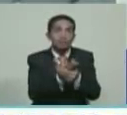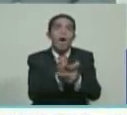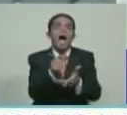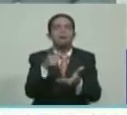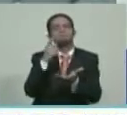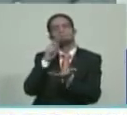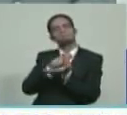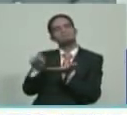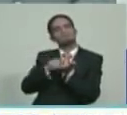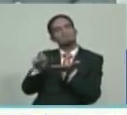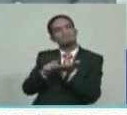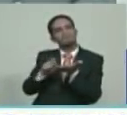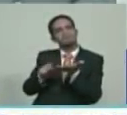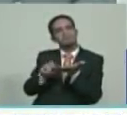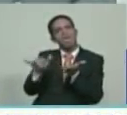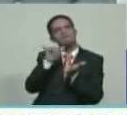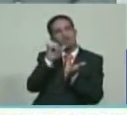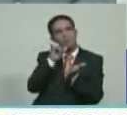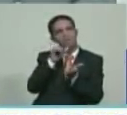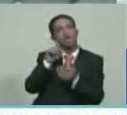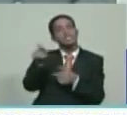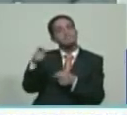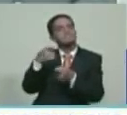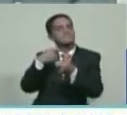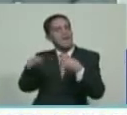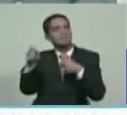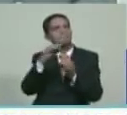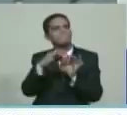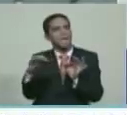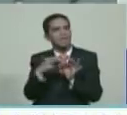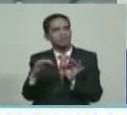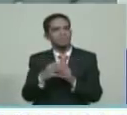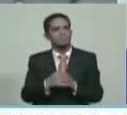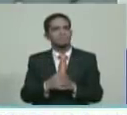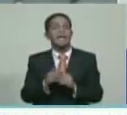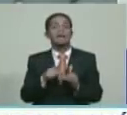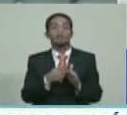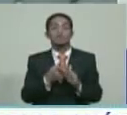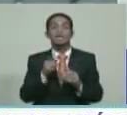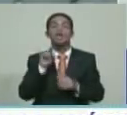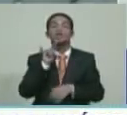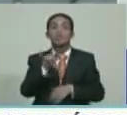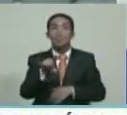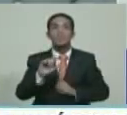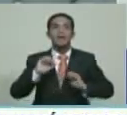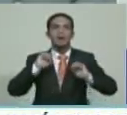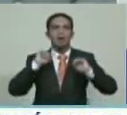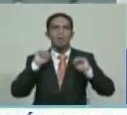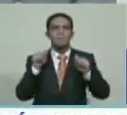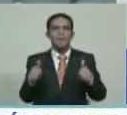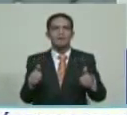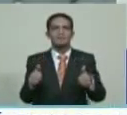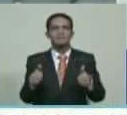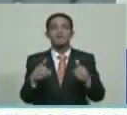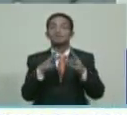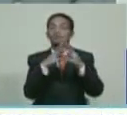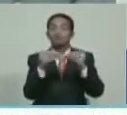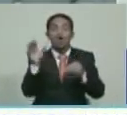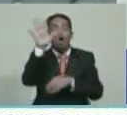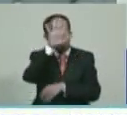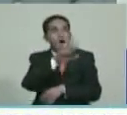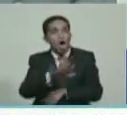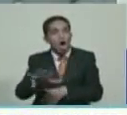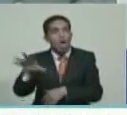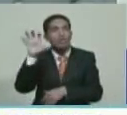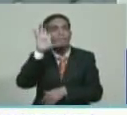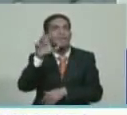y le vendemos el petró es decir que a partir del día lunes está de todo el país todos